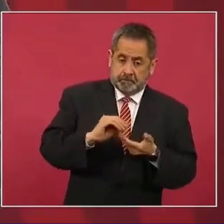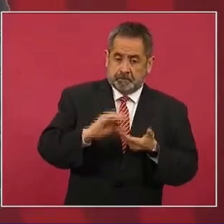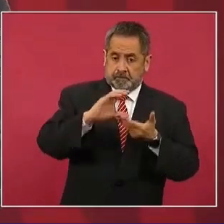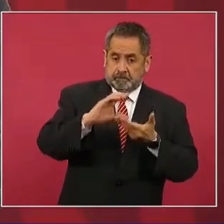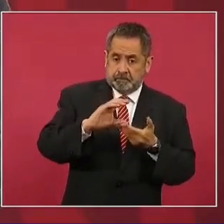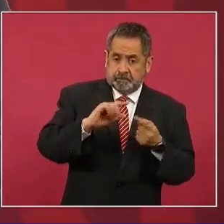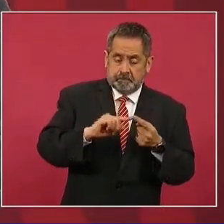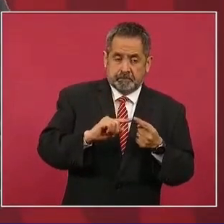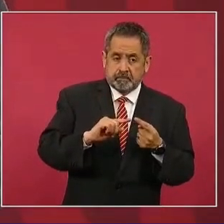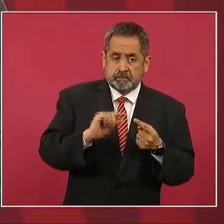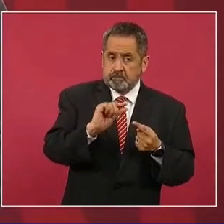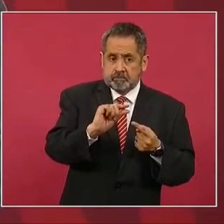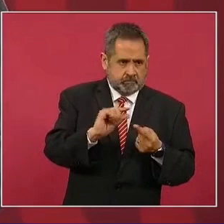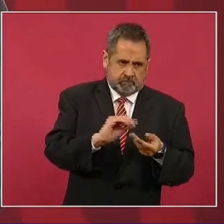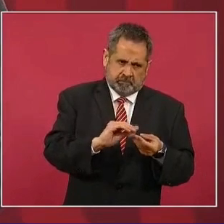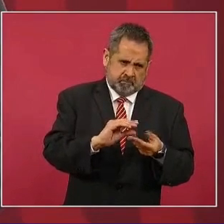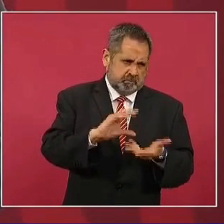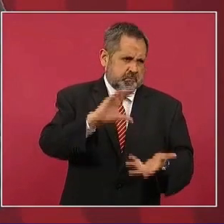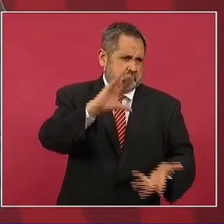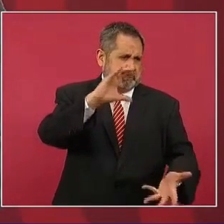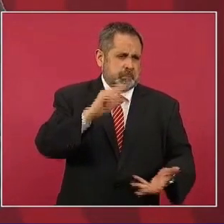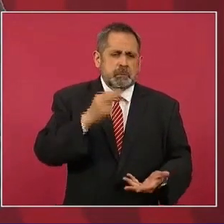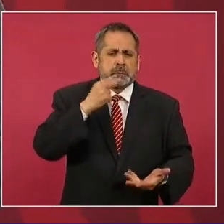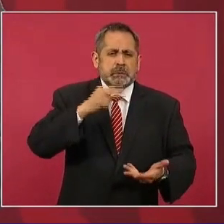utilidades, es muchísimo,